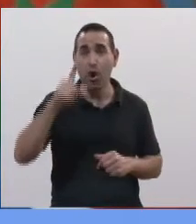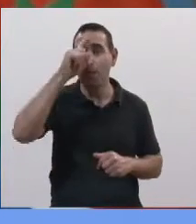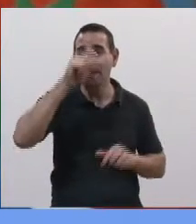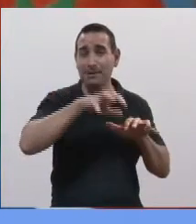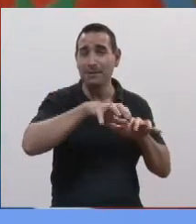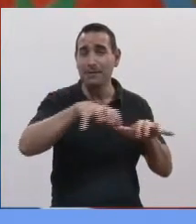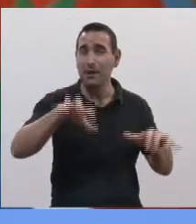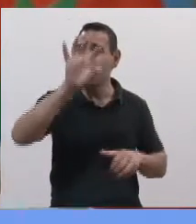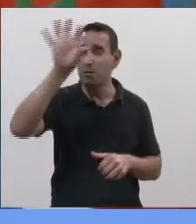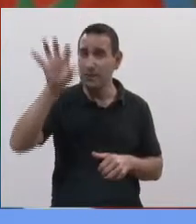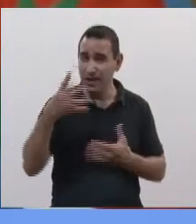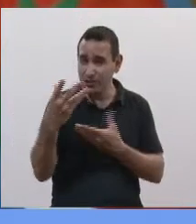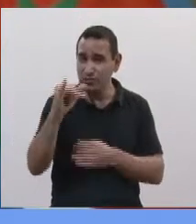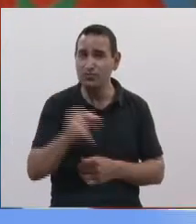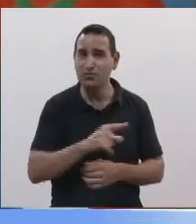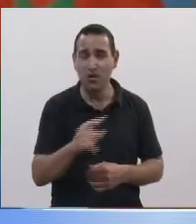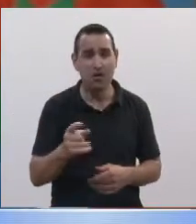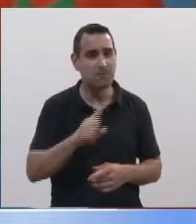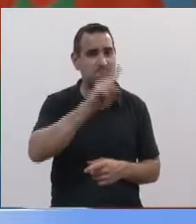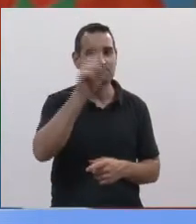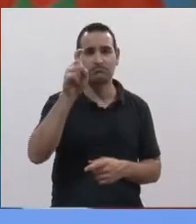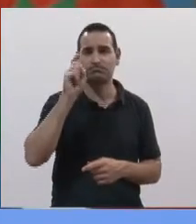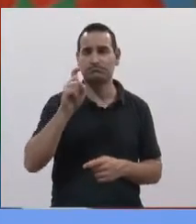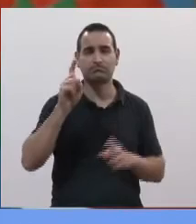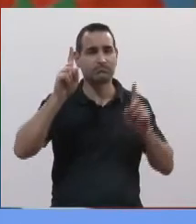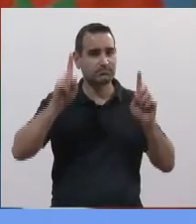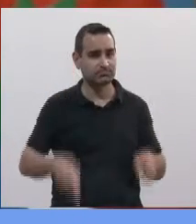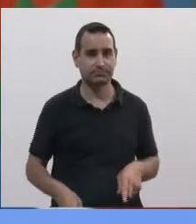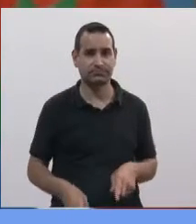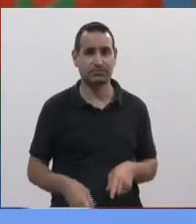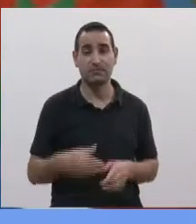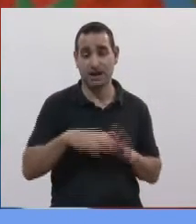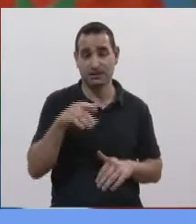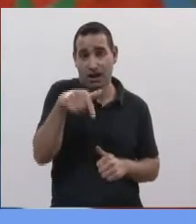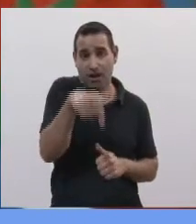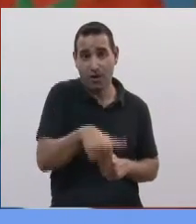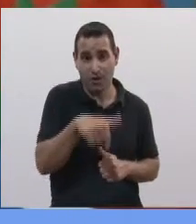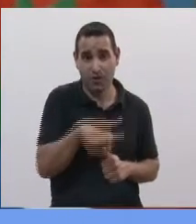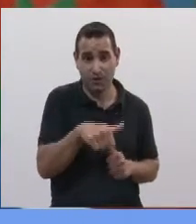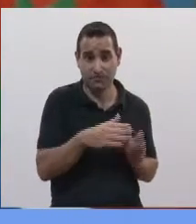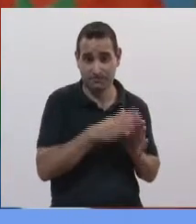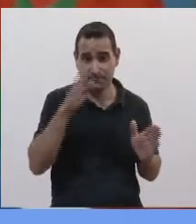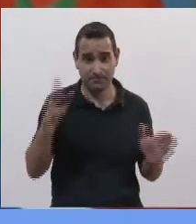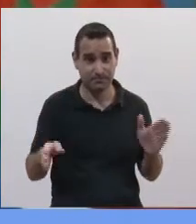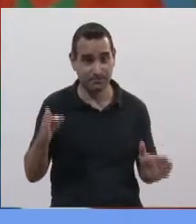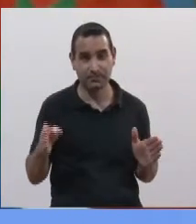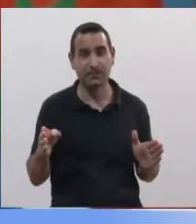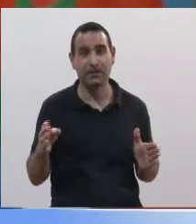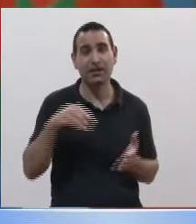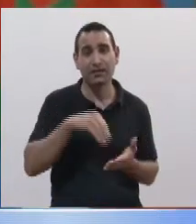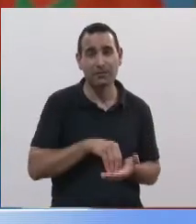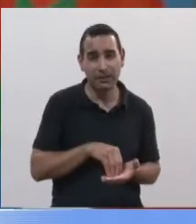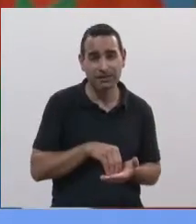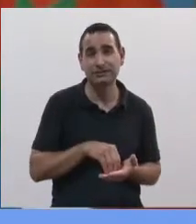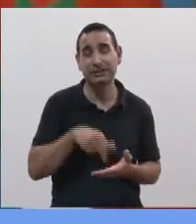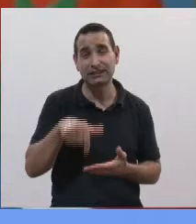cada provincia, teniendo en cuenta el marco en el que se desarrolla el virus y las condiciones en